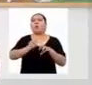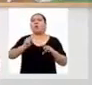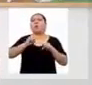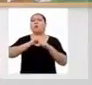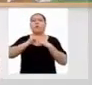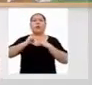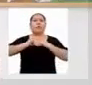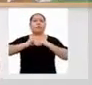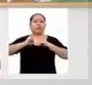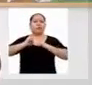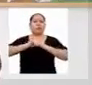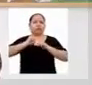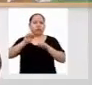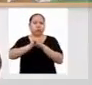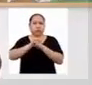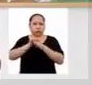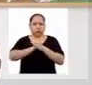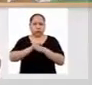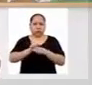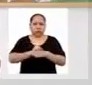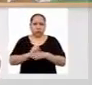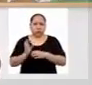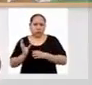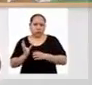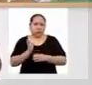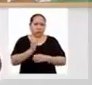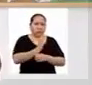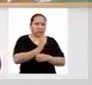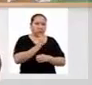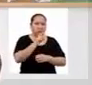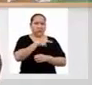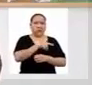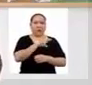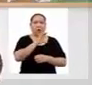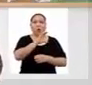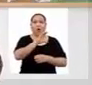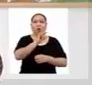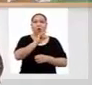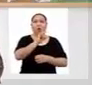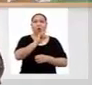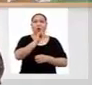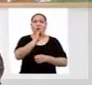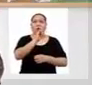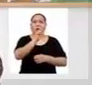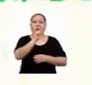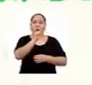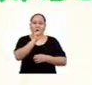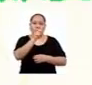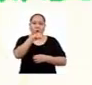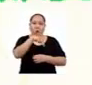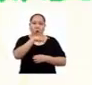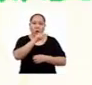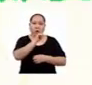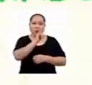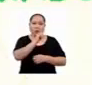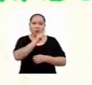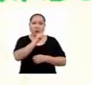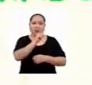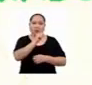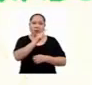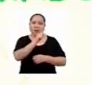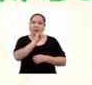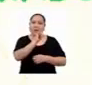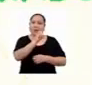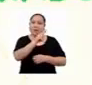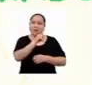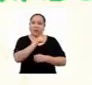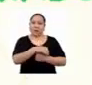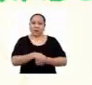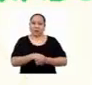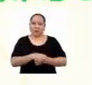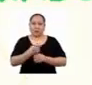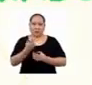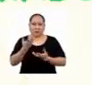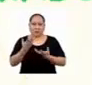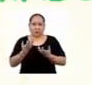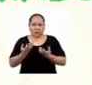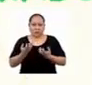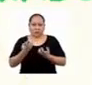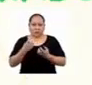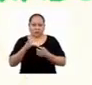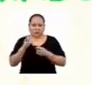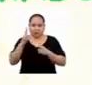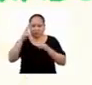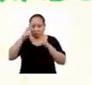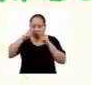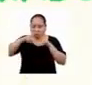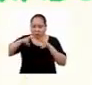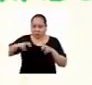actividades físicas a la semana, estará relacionado a una variable cuantitativa. Y si quiero averiguar qué actividades